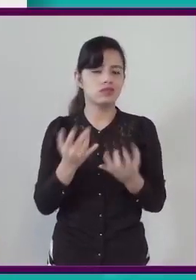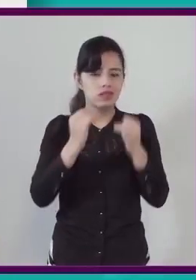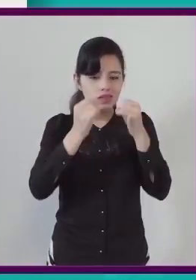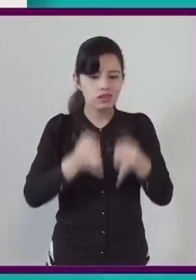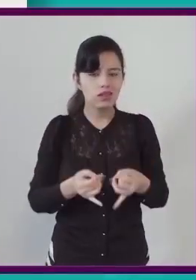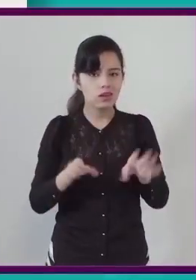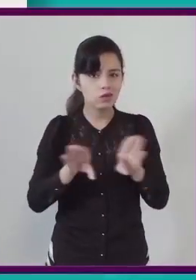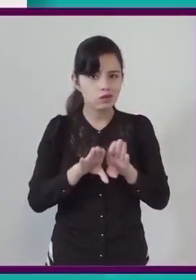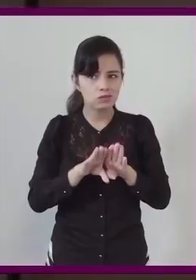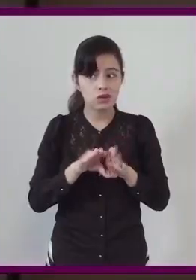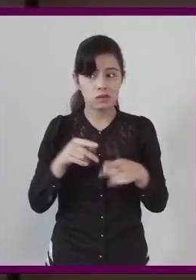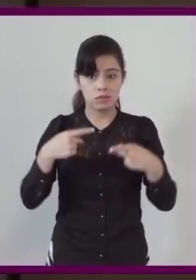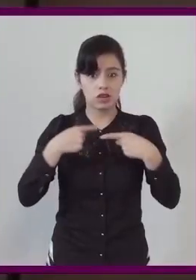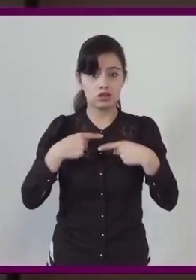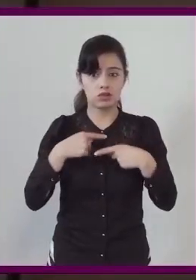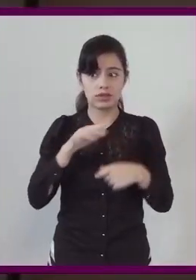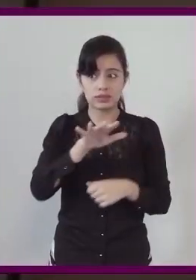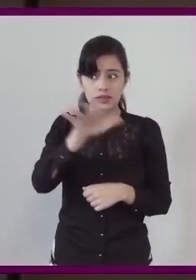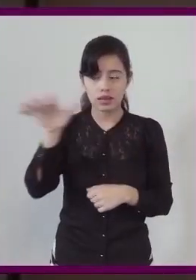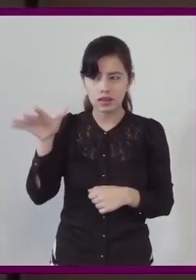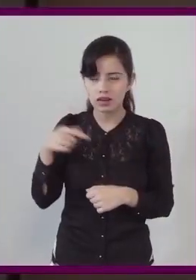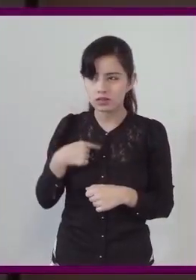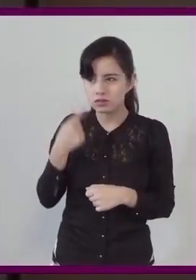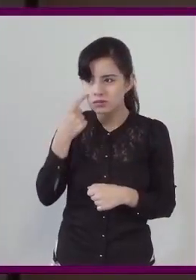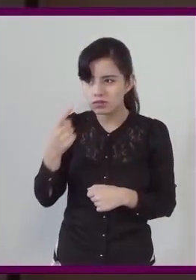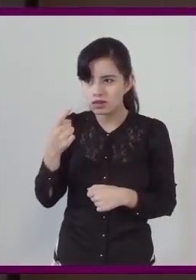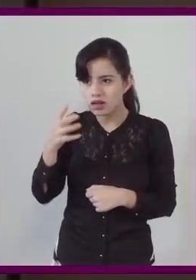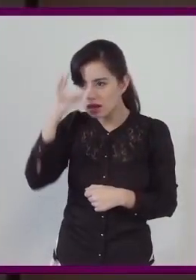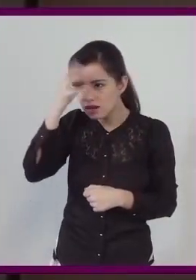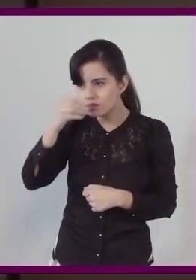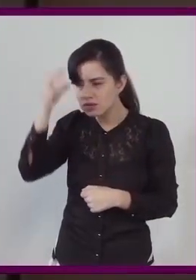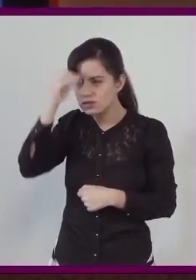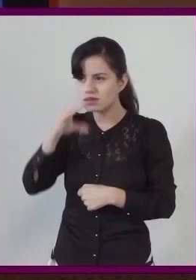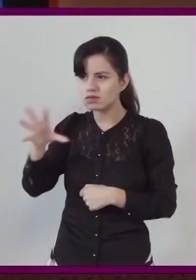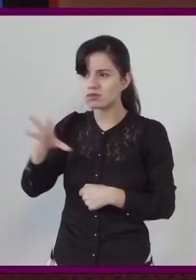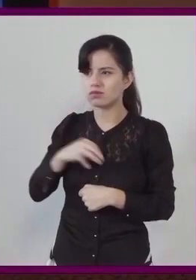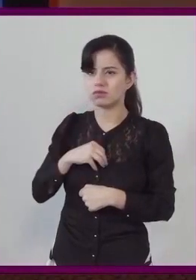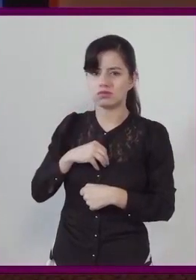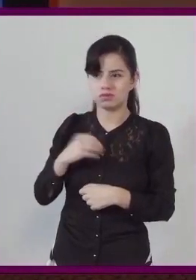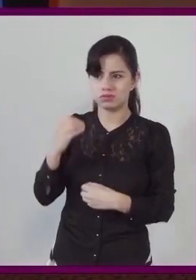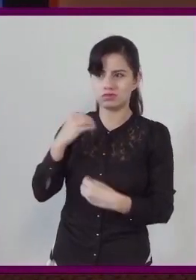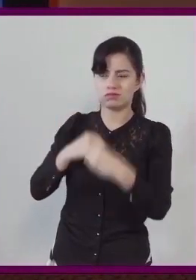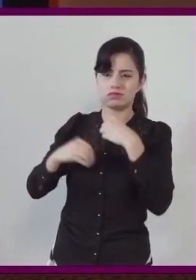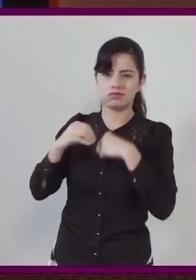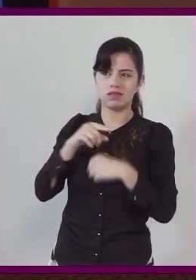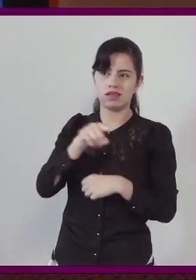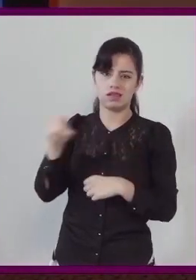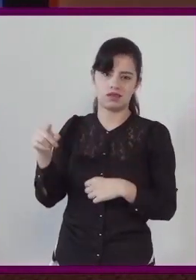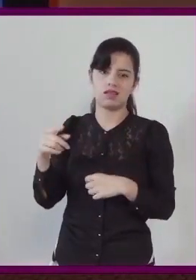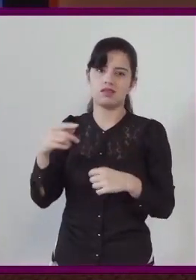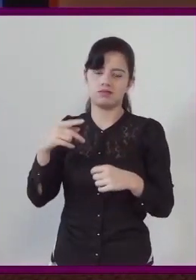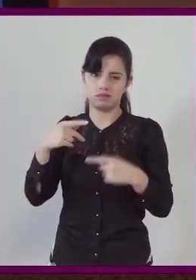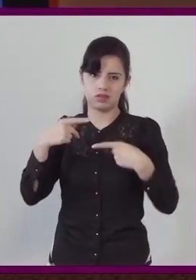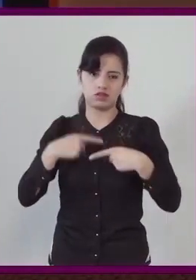los demás, ¿no? Y me parece que sin pertenencia,